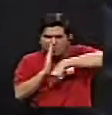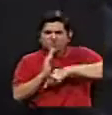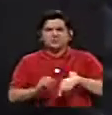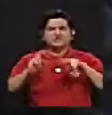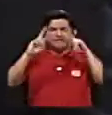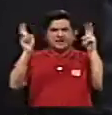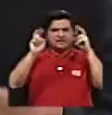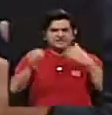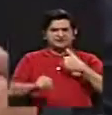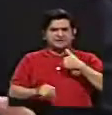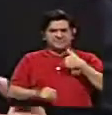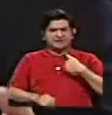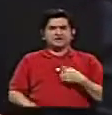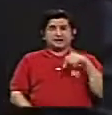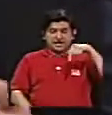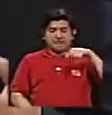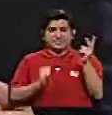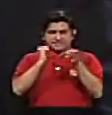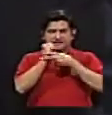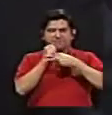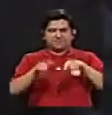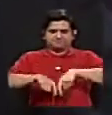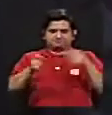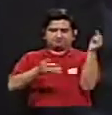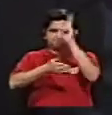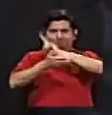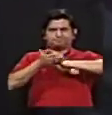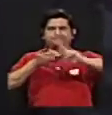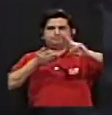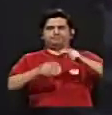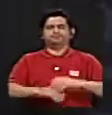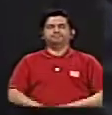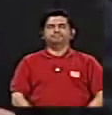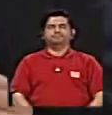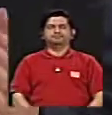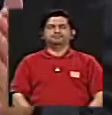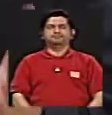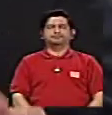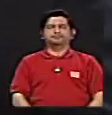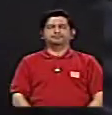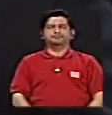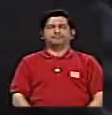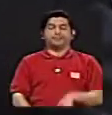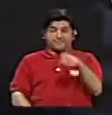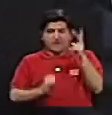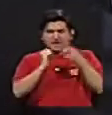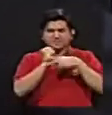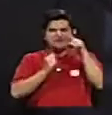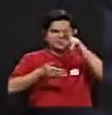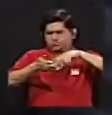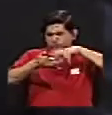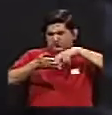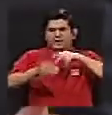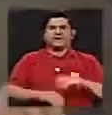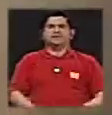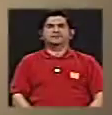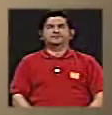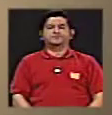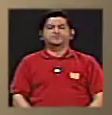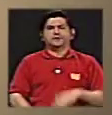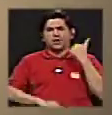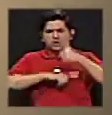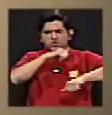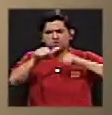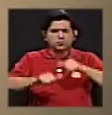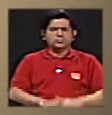los temas que trae esta edición del Semanario Universidad. En esta ocasión usted puede leer: lucha